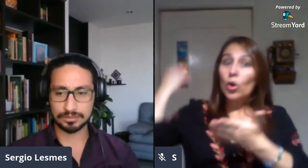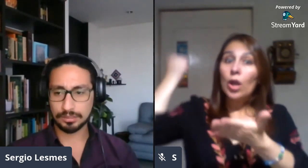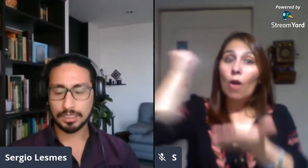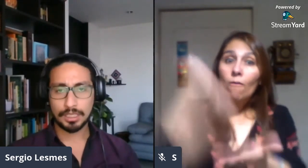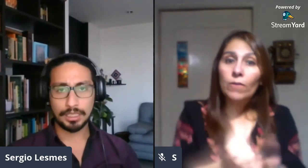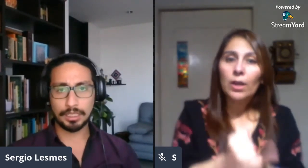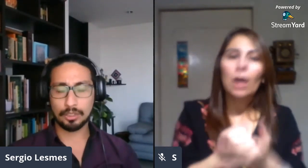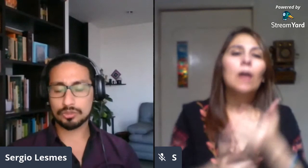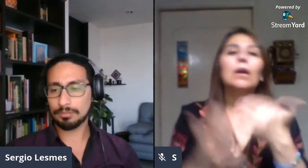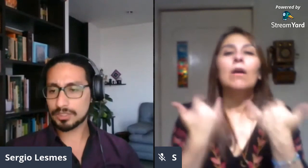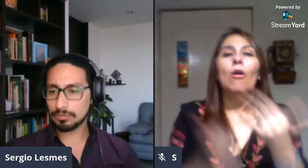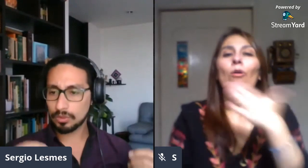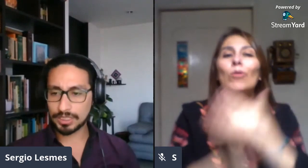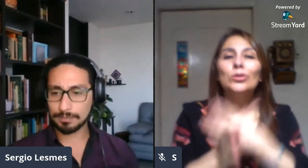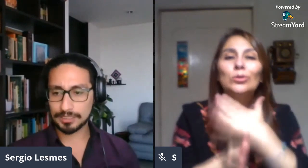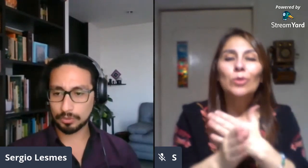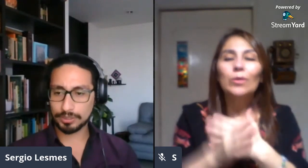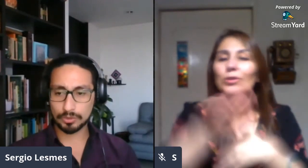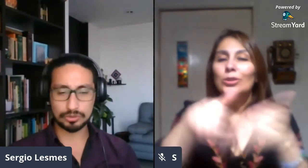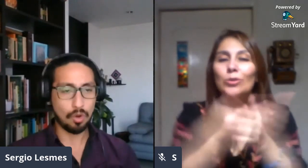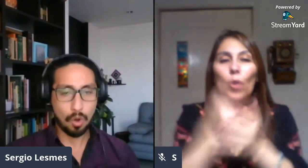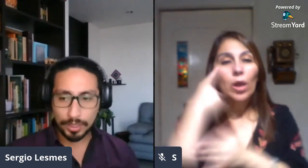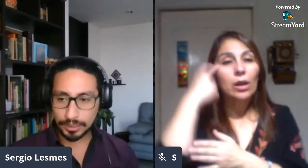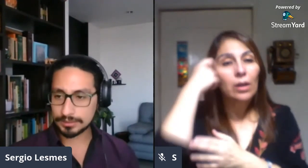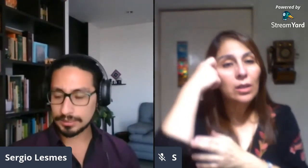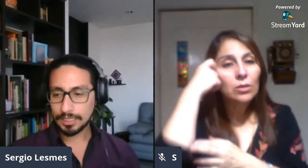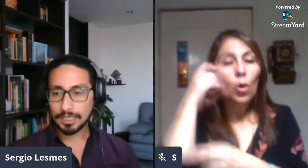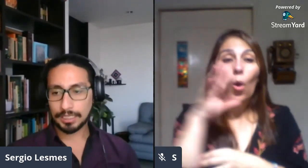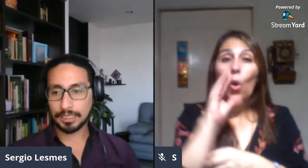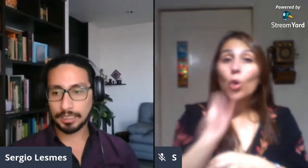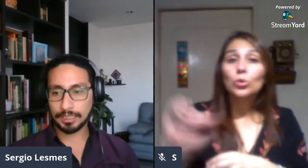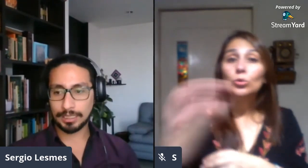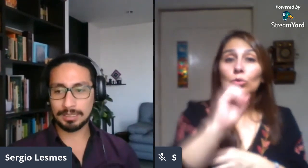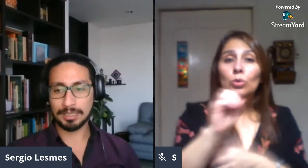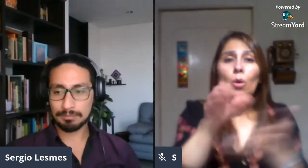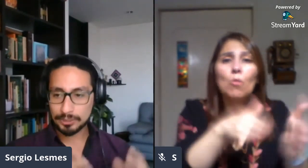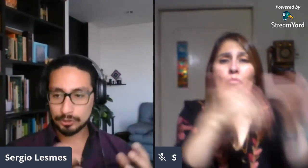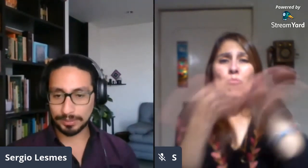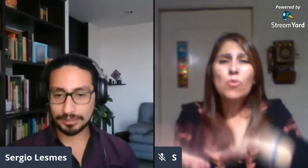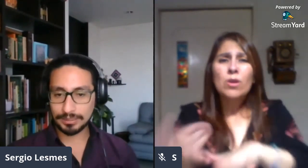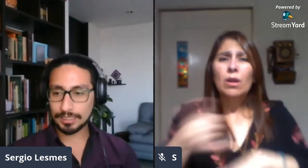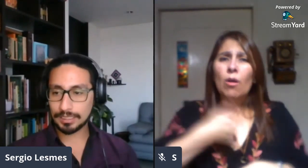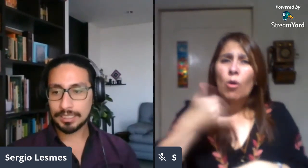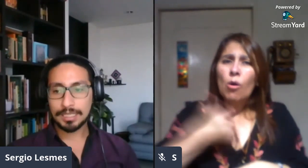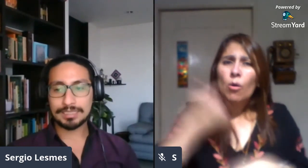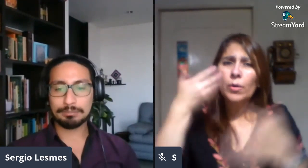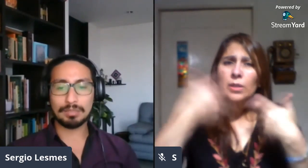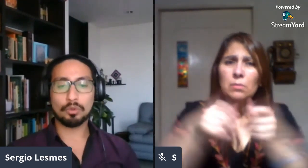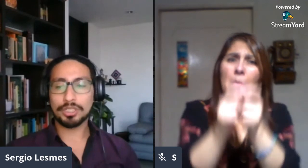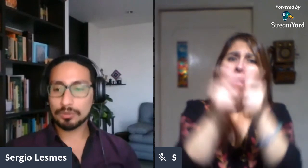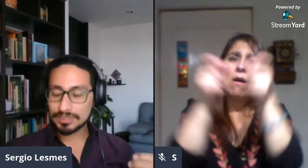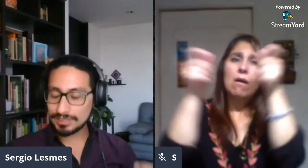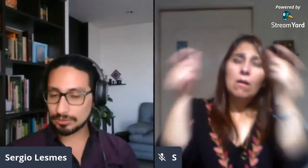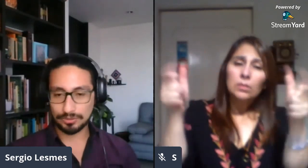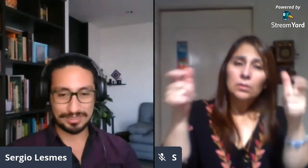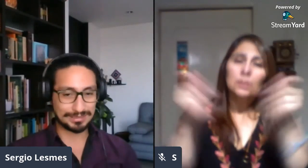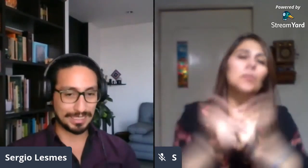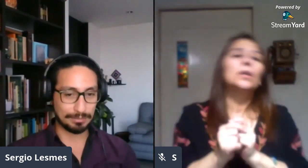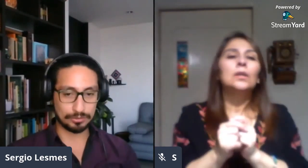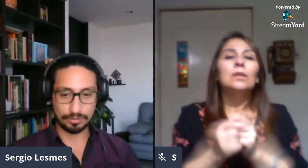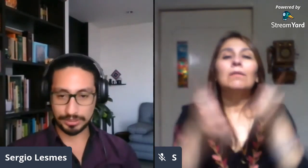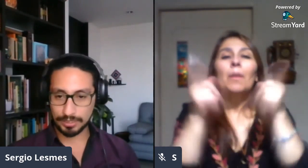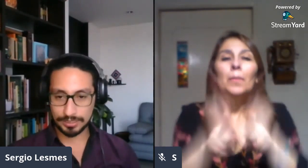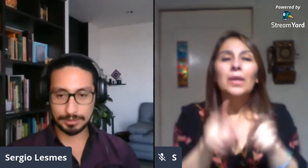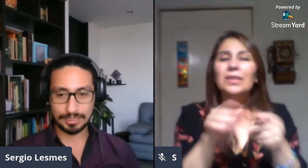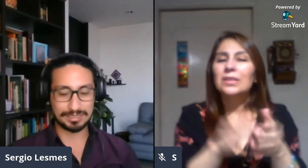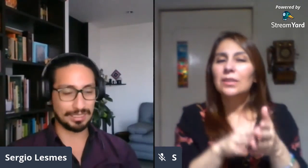de riesgo. Los hombres somos los que más morimos jóvenes, en mayor medida. También morimos en situaciones